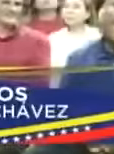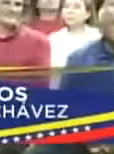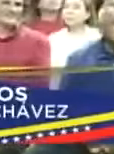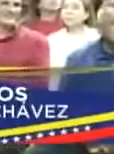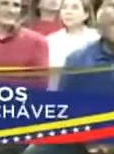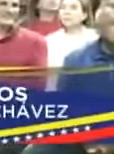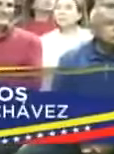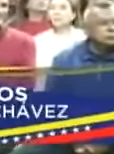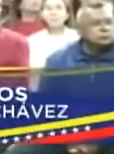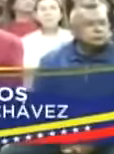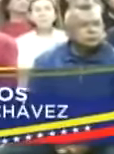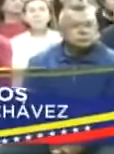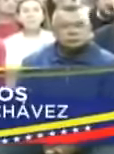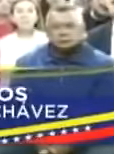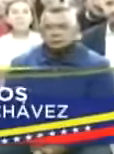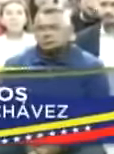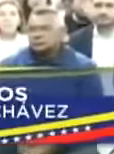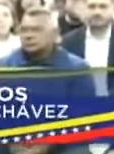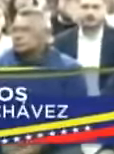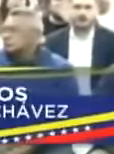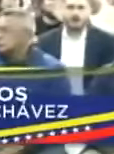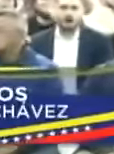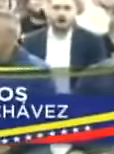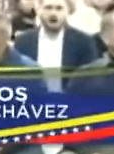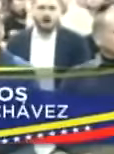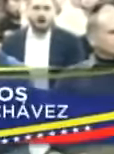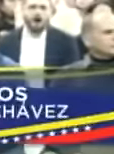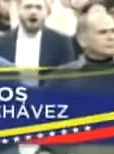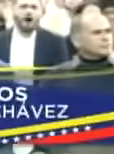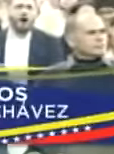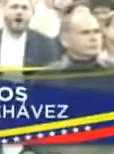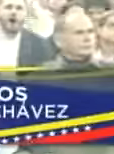¡Comuna o nada! Con mucha conciencia del camino que hemos andado